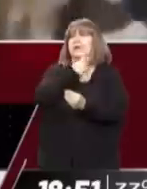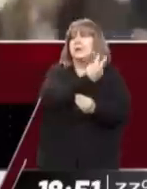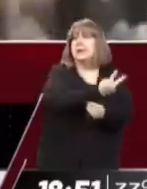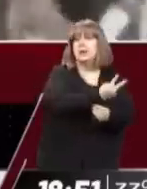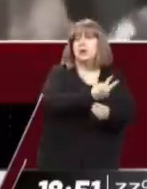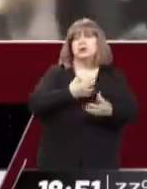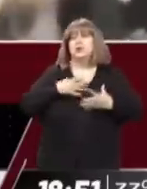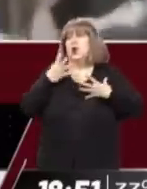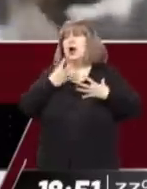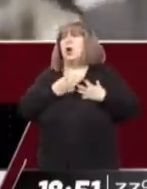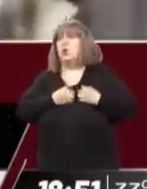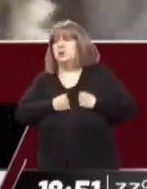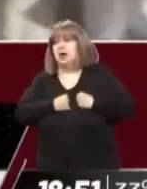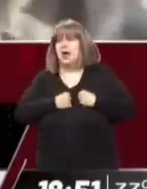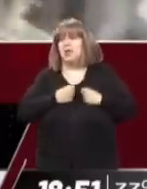realmente estamos muy angustiados.